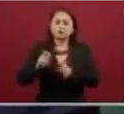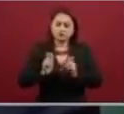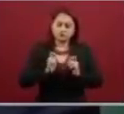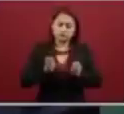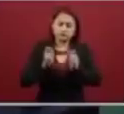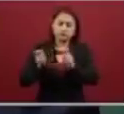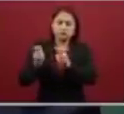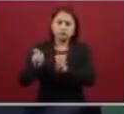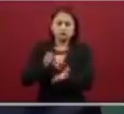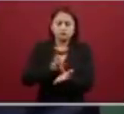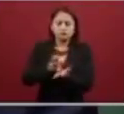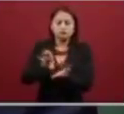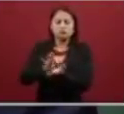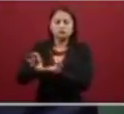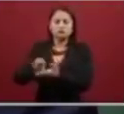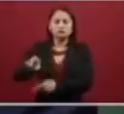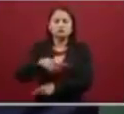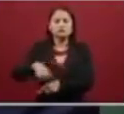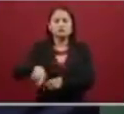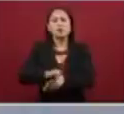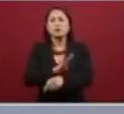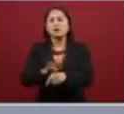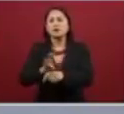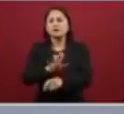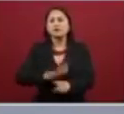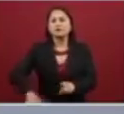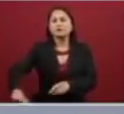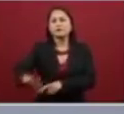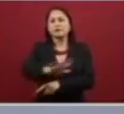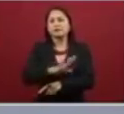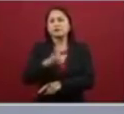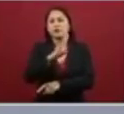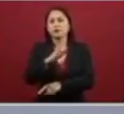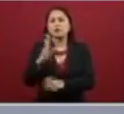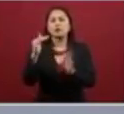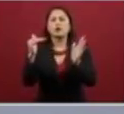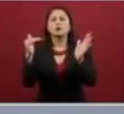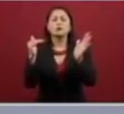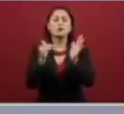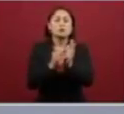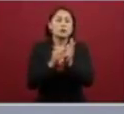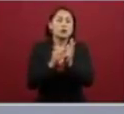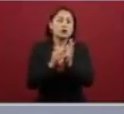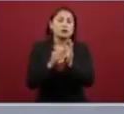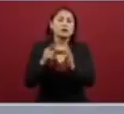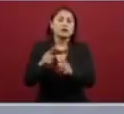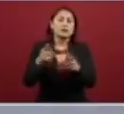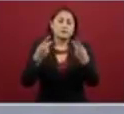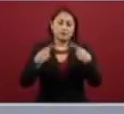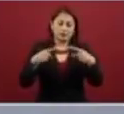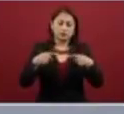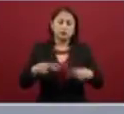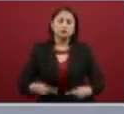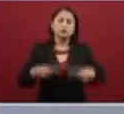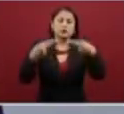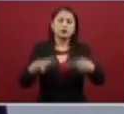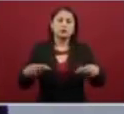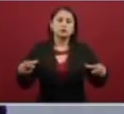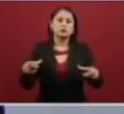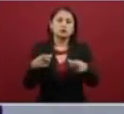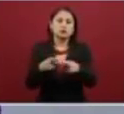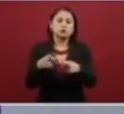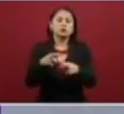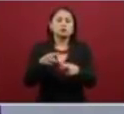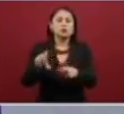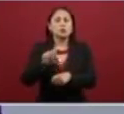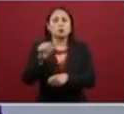beneficio de más de 4.000 pequeños productores. El programa de fomento a la pesca